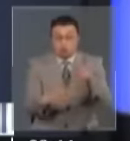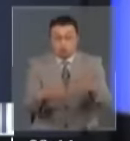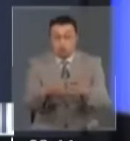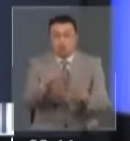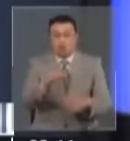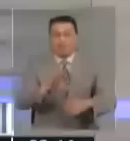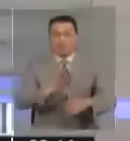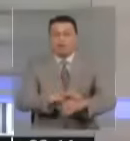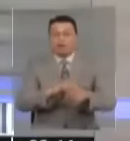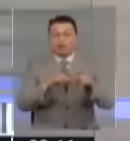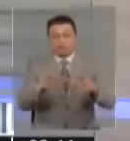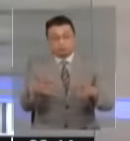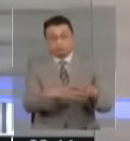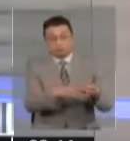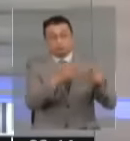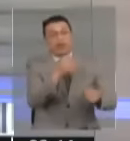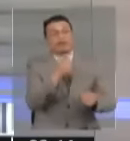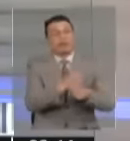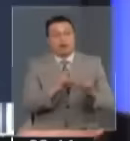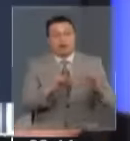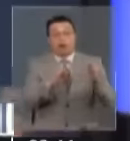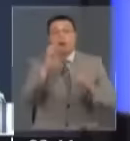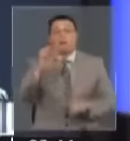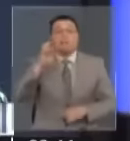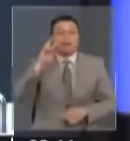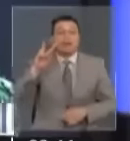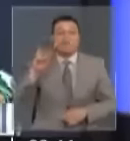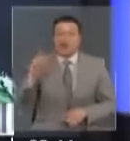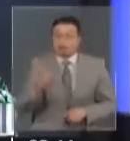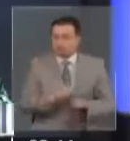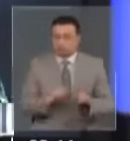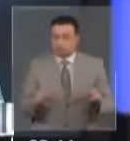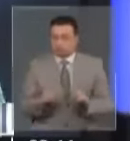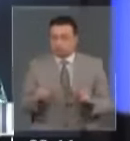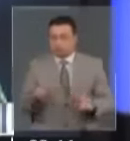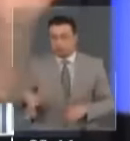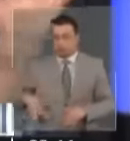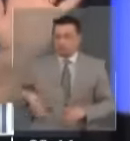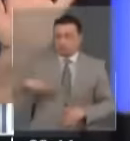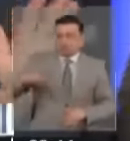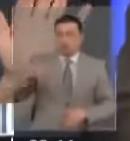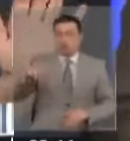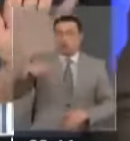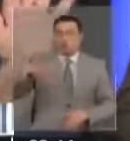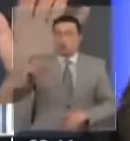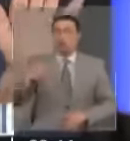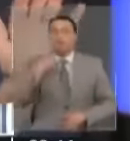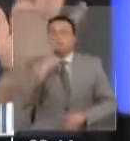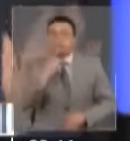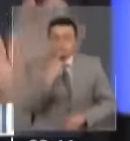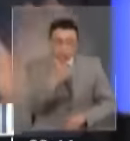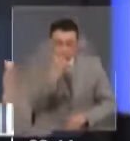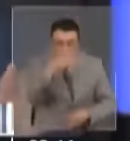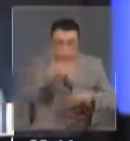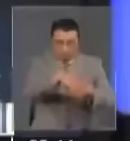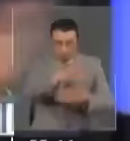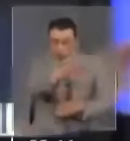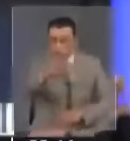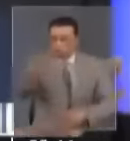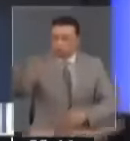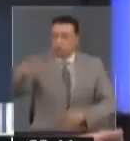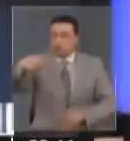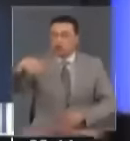médicos, para que lo trabajen en forma privada. A mí me parece que la plata de los uñoinos, al menos habría que preguntarle a los uñoinos si están de acuerdo. O sea, yo